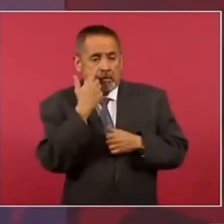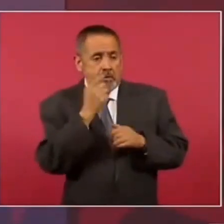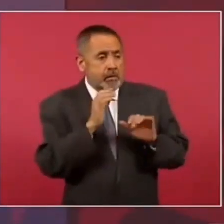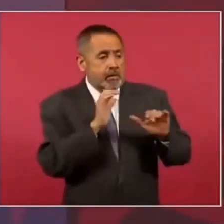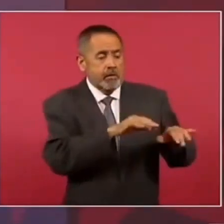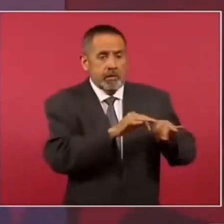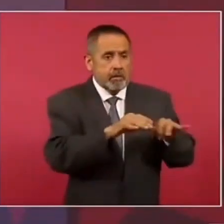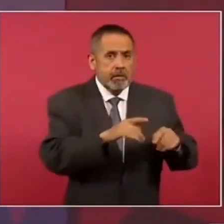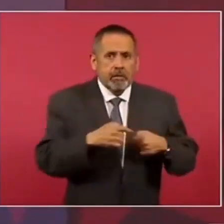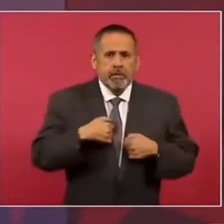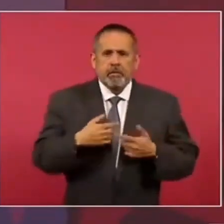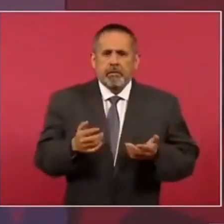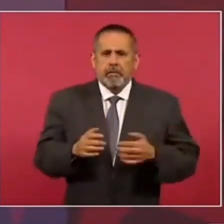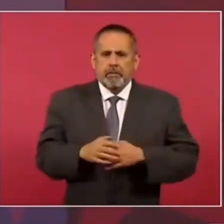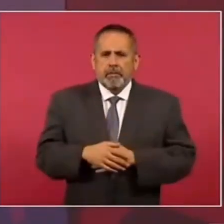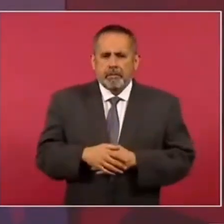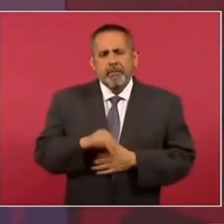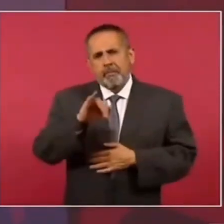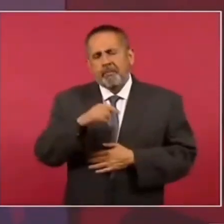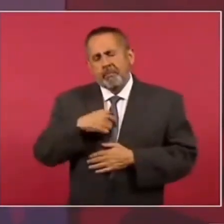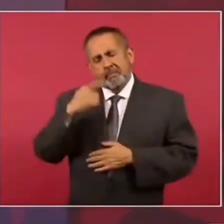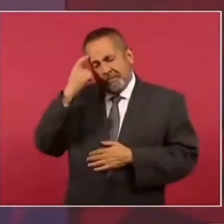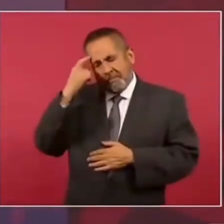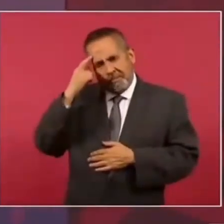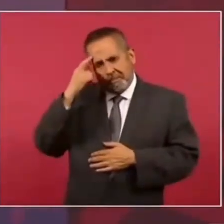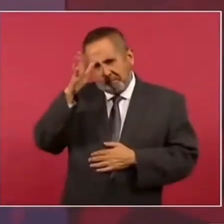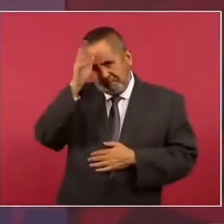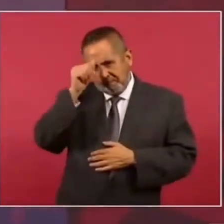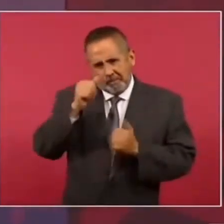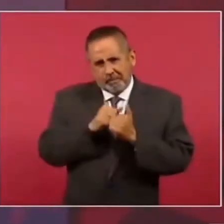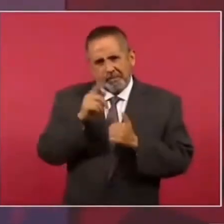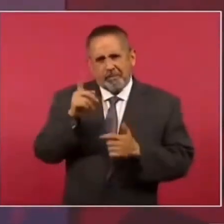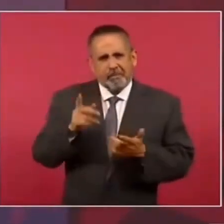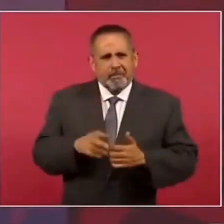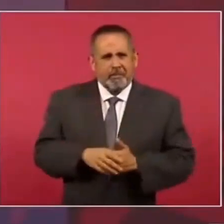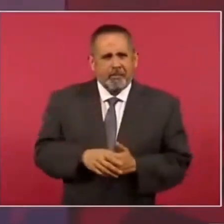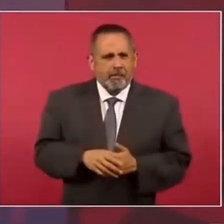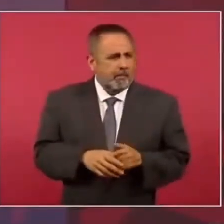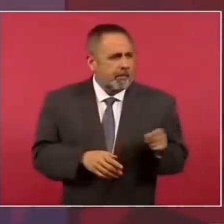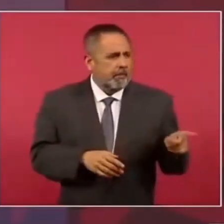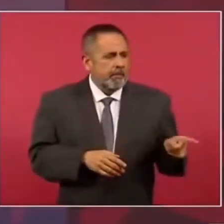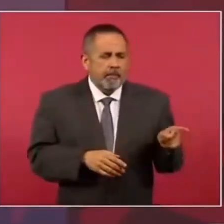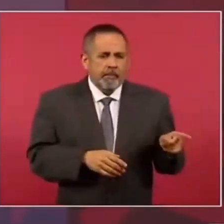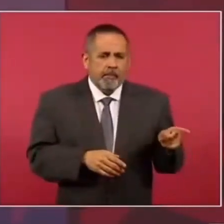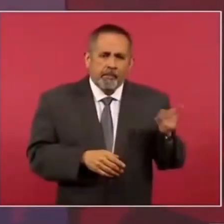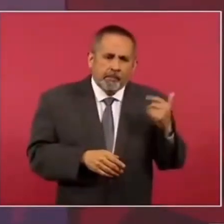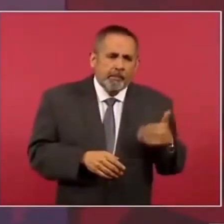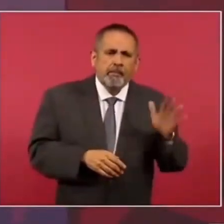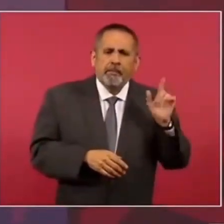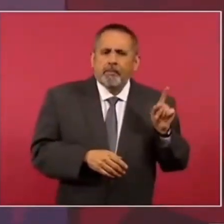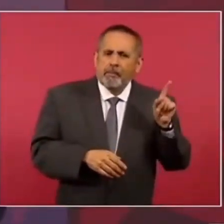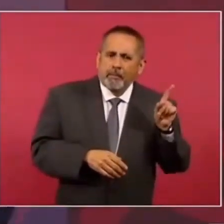contratar. Le digo, sí tengo inconveniente. Pues ella se dedicó